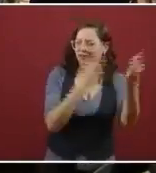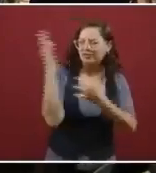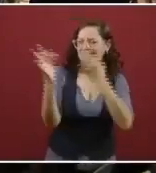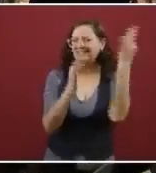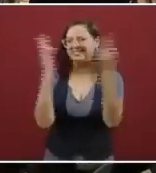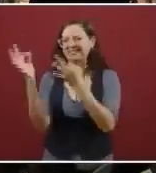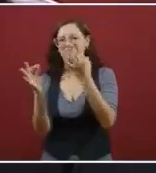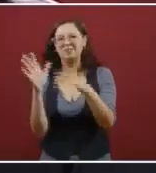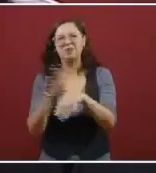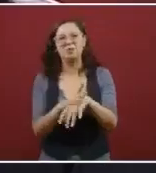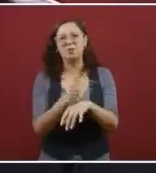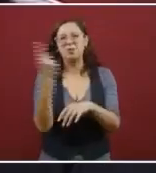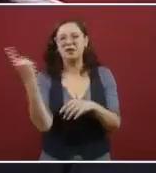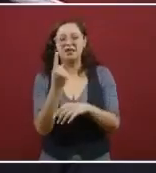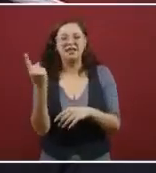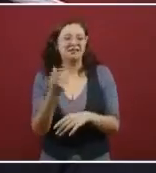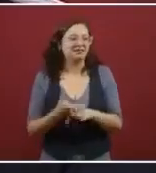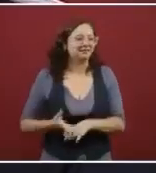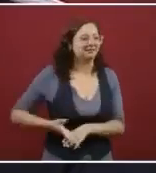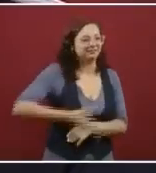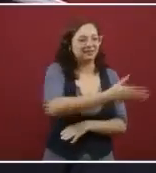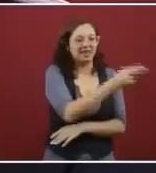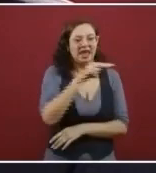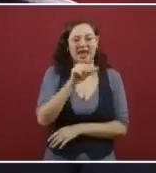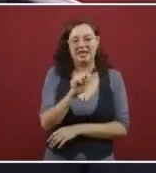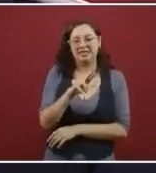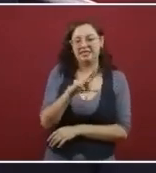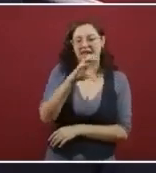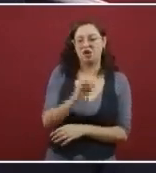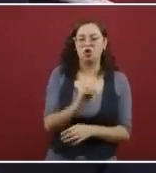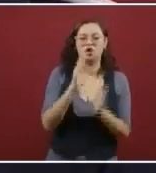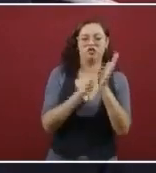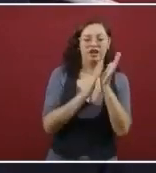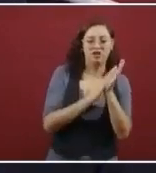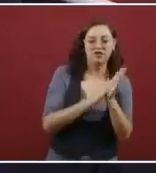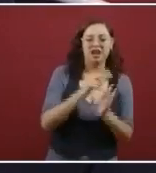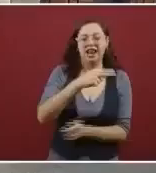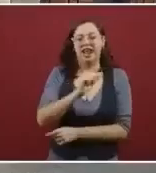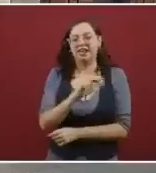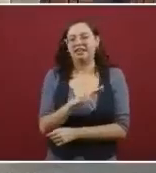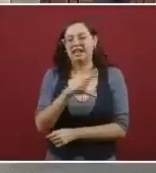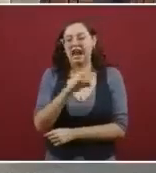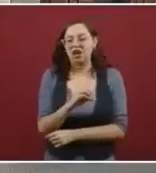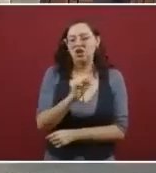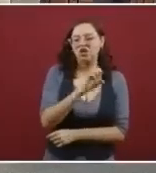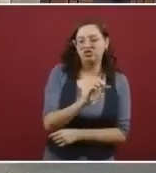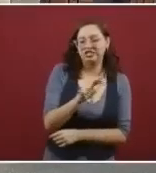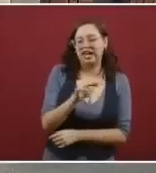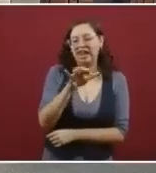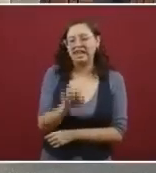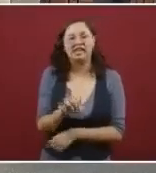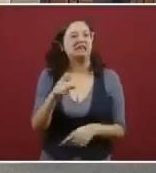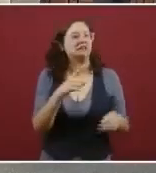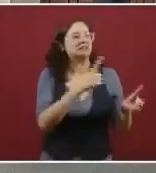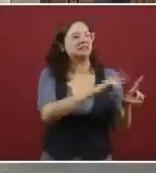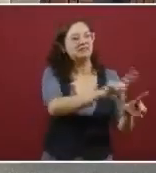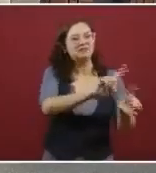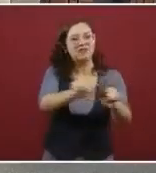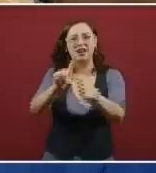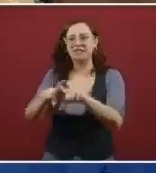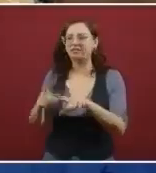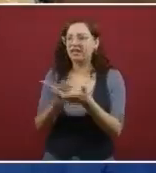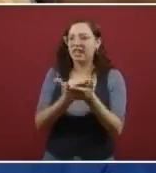estas narconovelas, con estas narcoseries, pues se ha deteriorado mucho la visión de